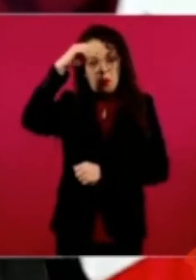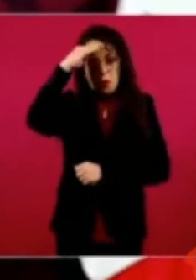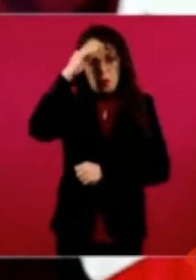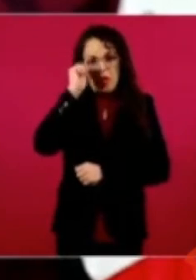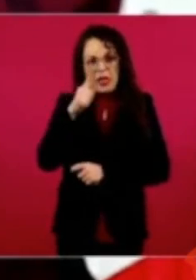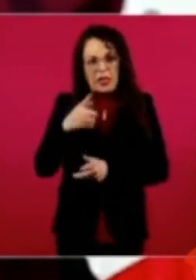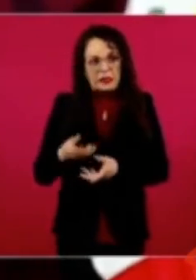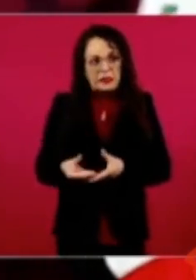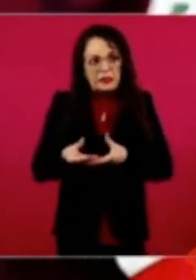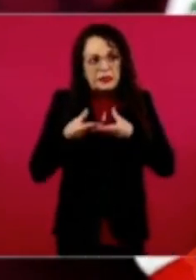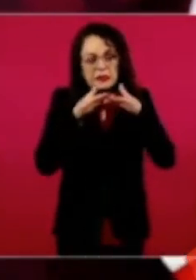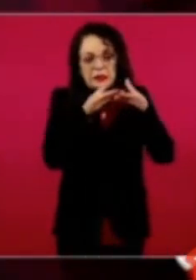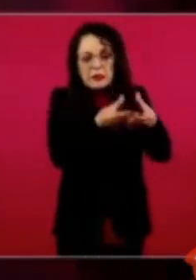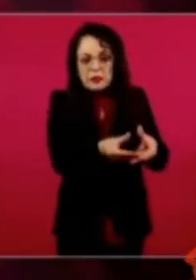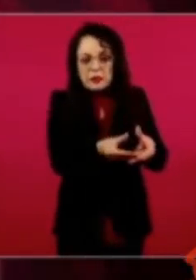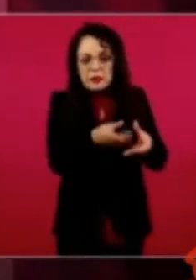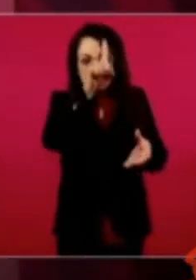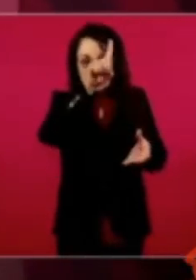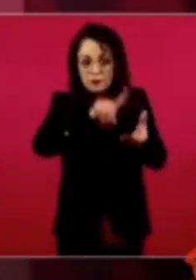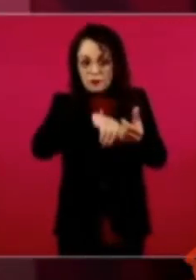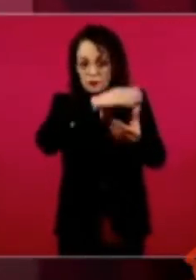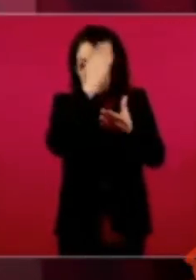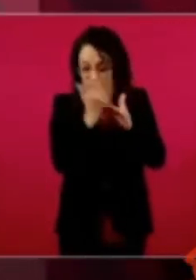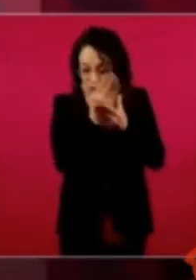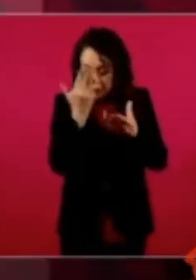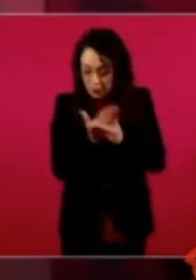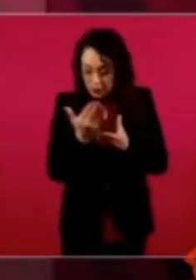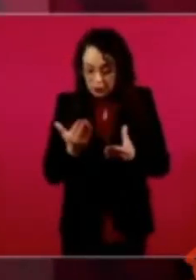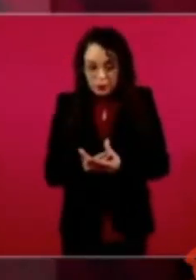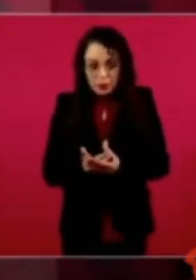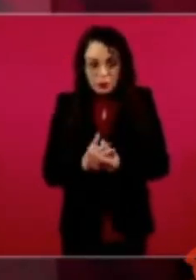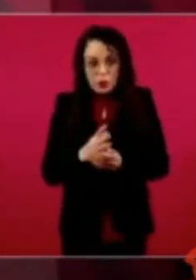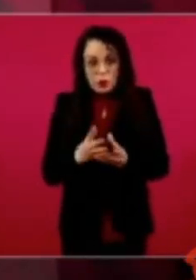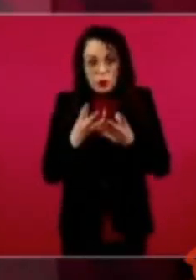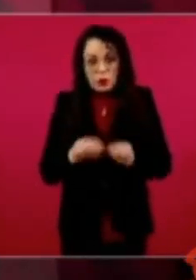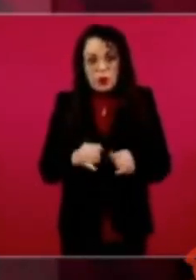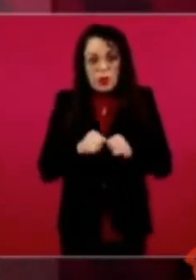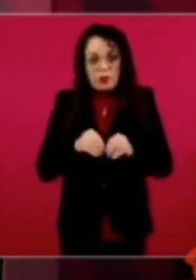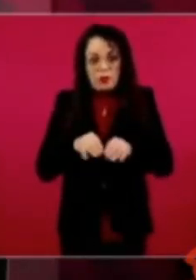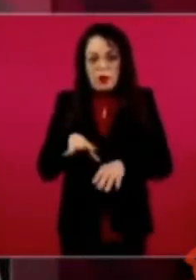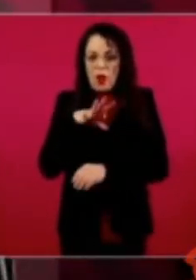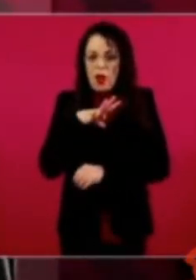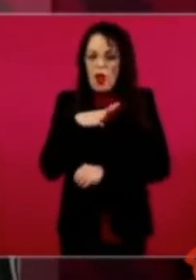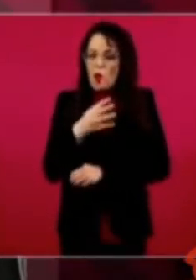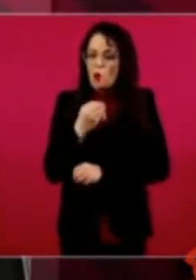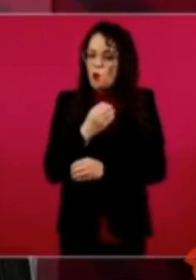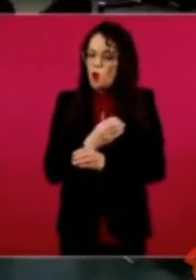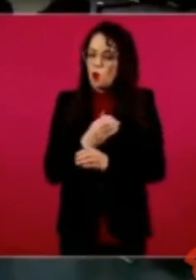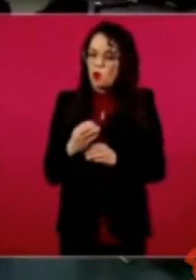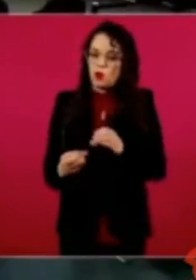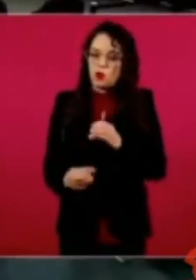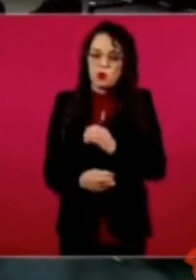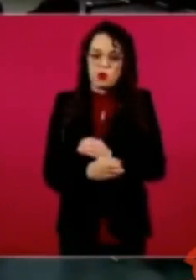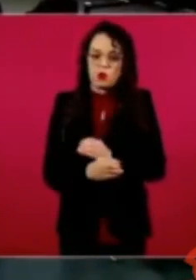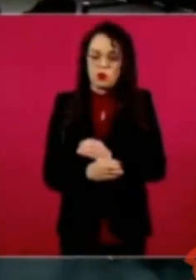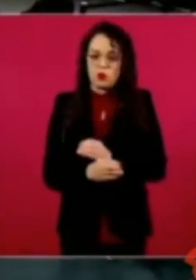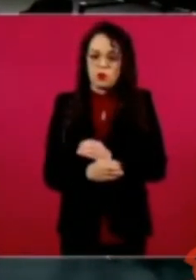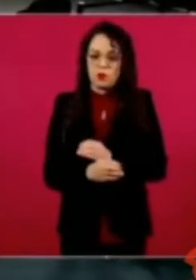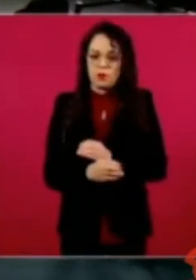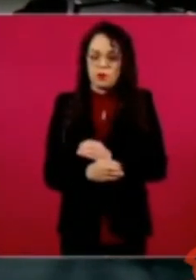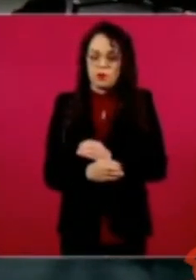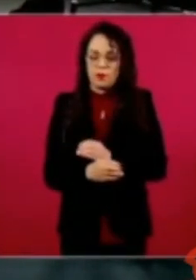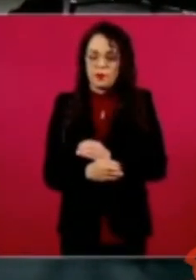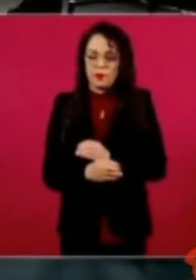Y ahí en los archivos, pues, se encuentran cosas. Le consulta, por